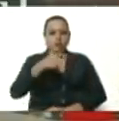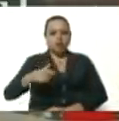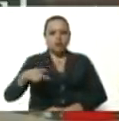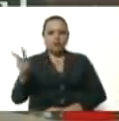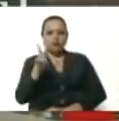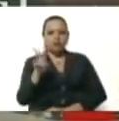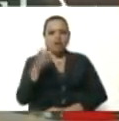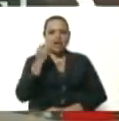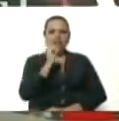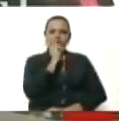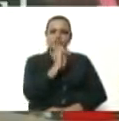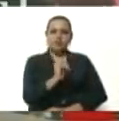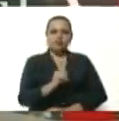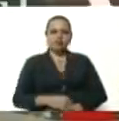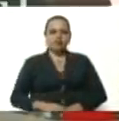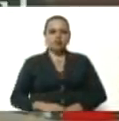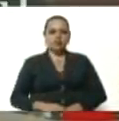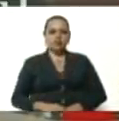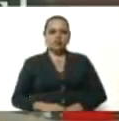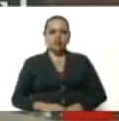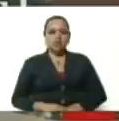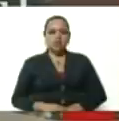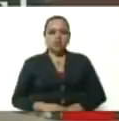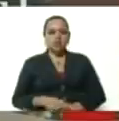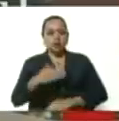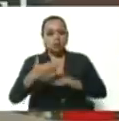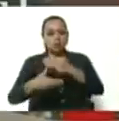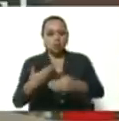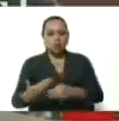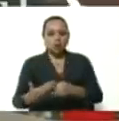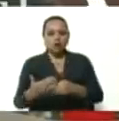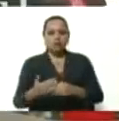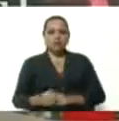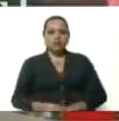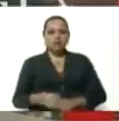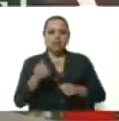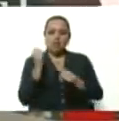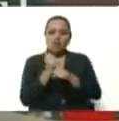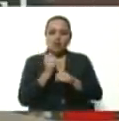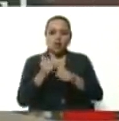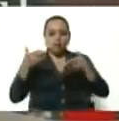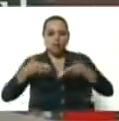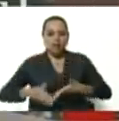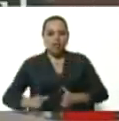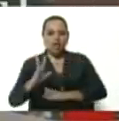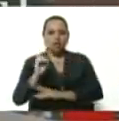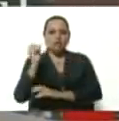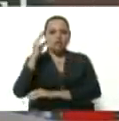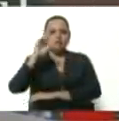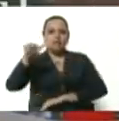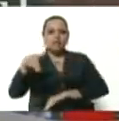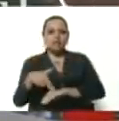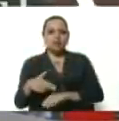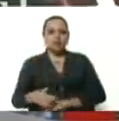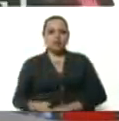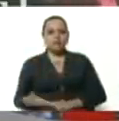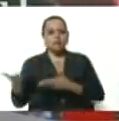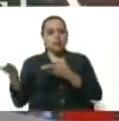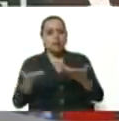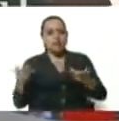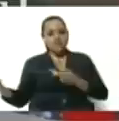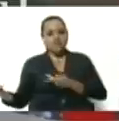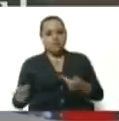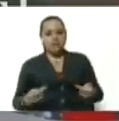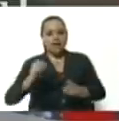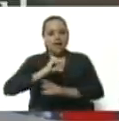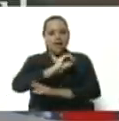bien informada y nos preparemos para que nazca una nueva Asamblea Nacional, por darle la bienvenida al